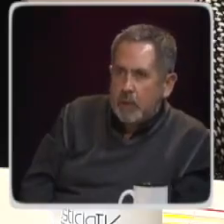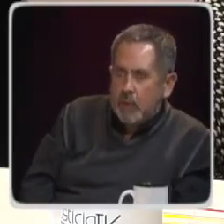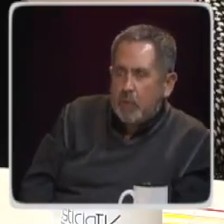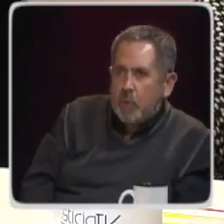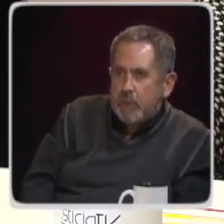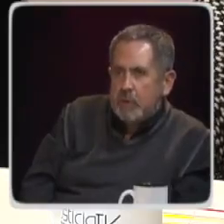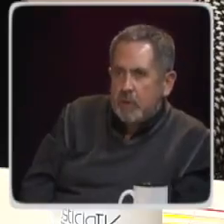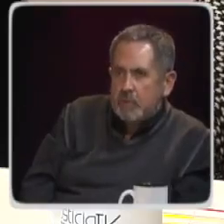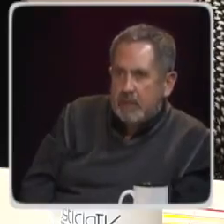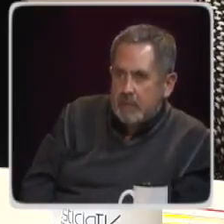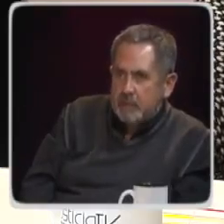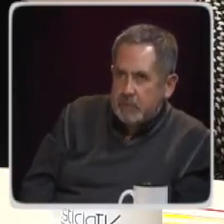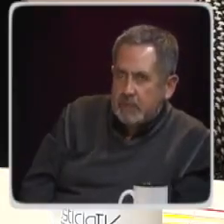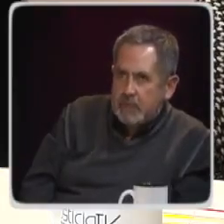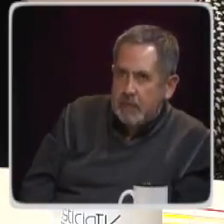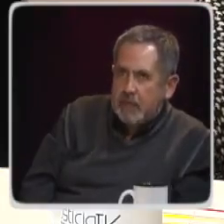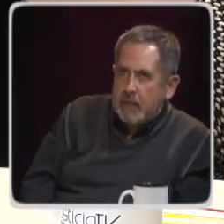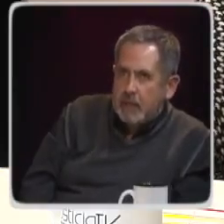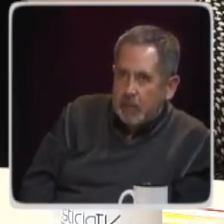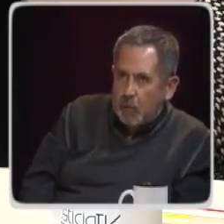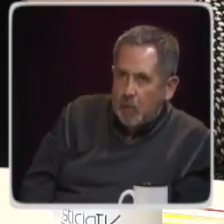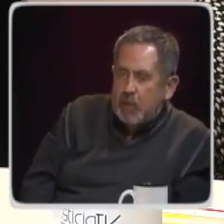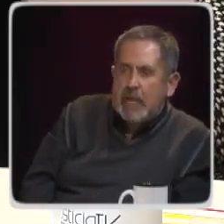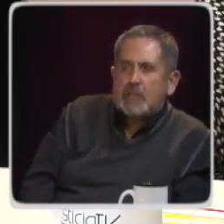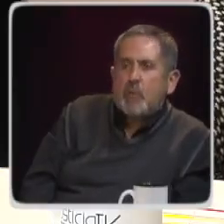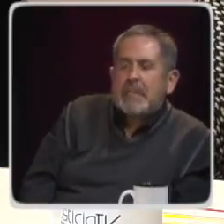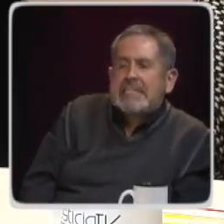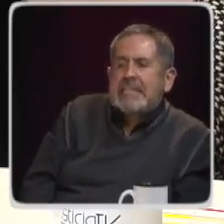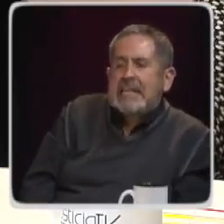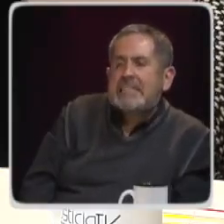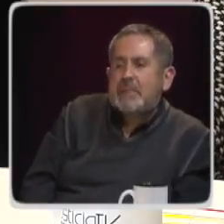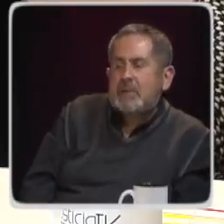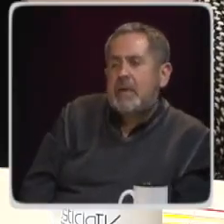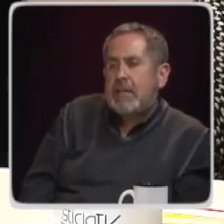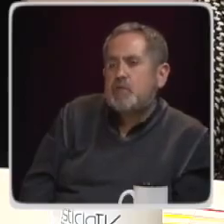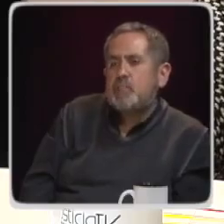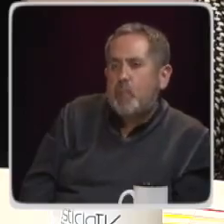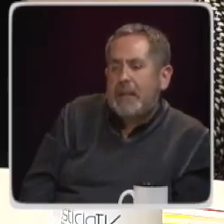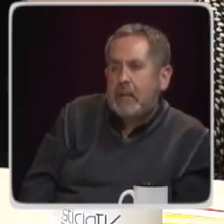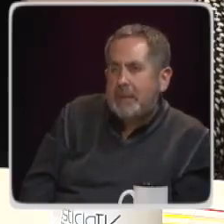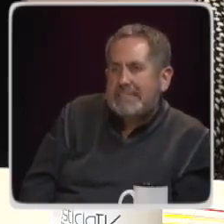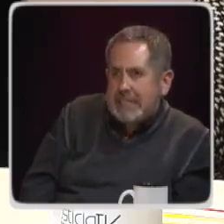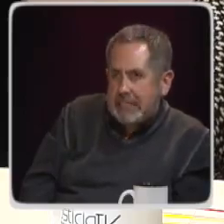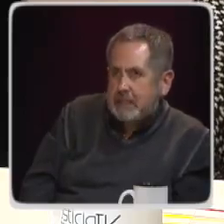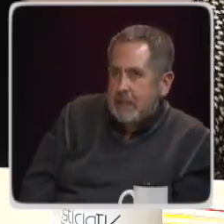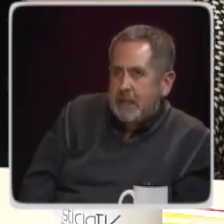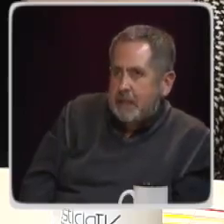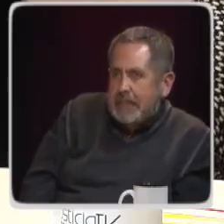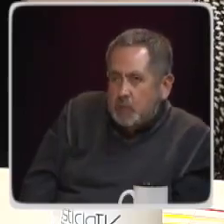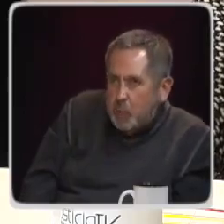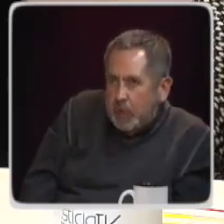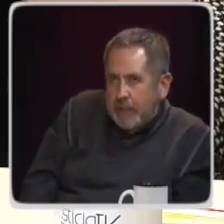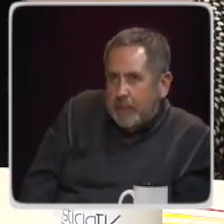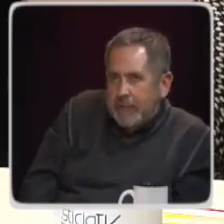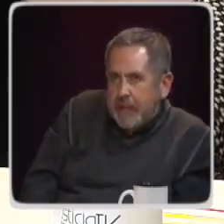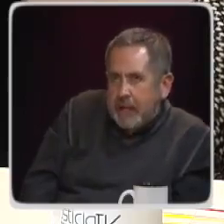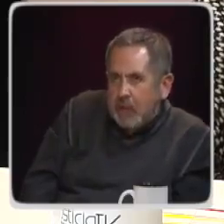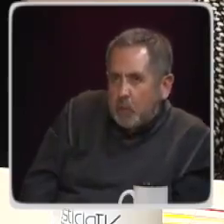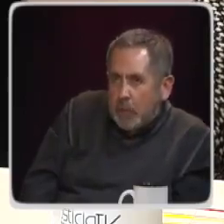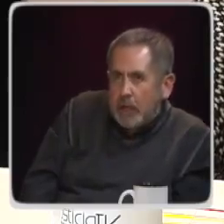dinero, necesitamos esta partida para que, pues, evidentemente, todo este bloque de sordos quede